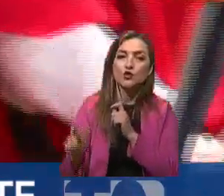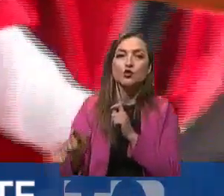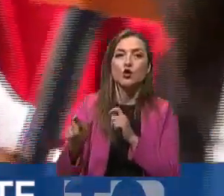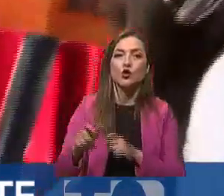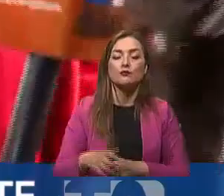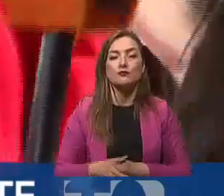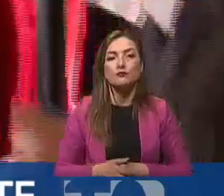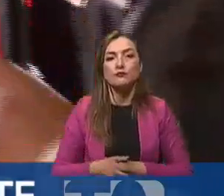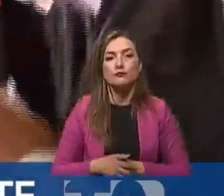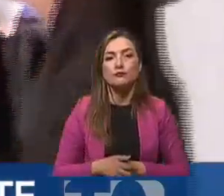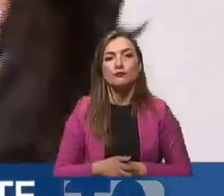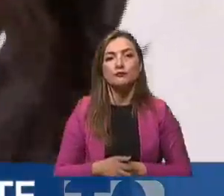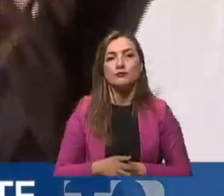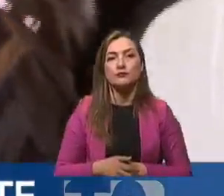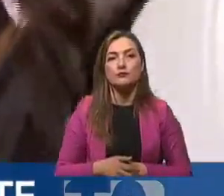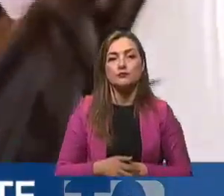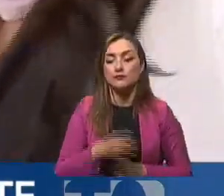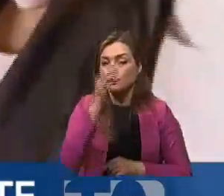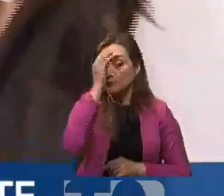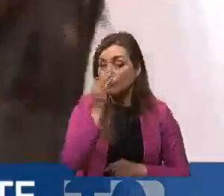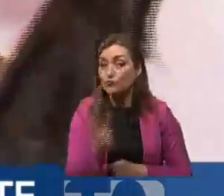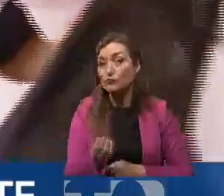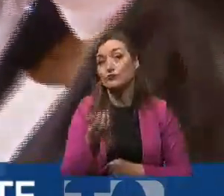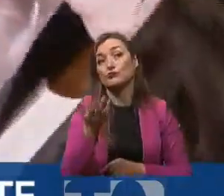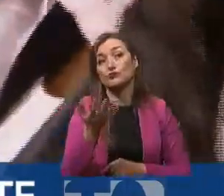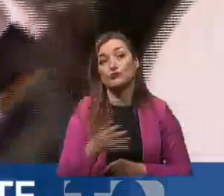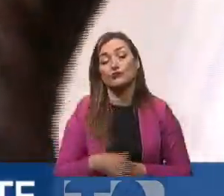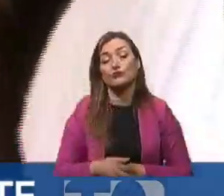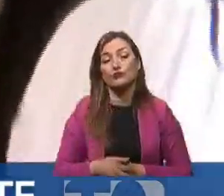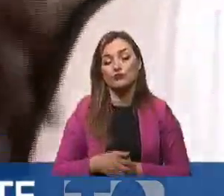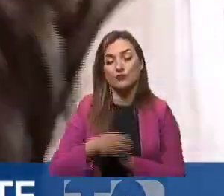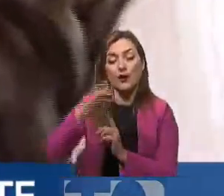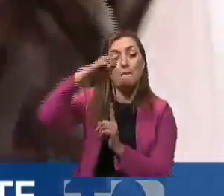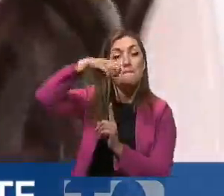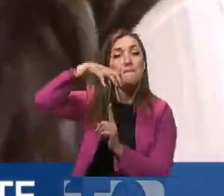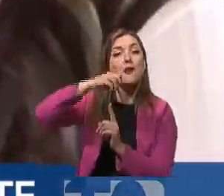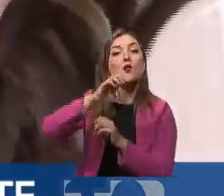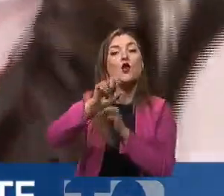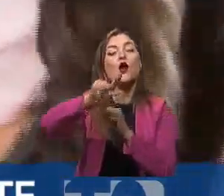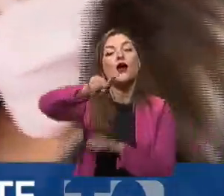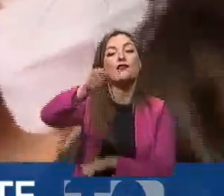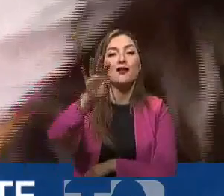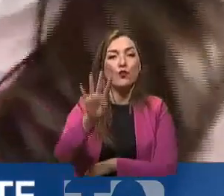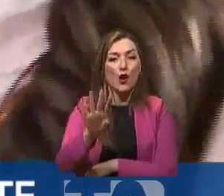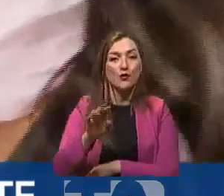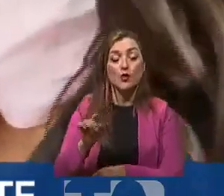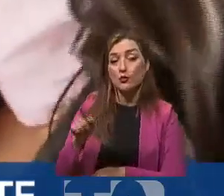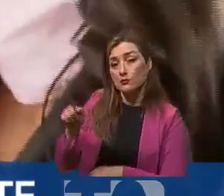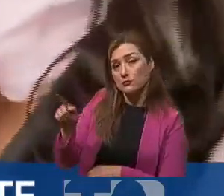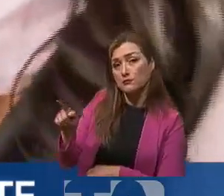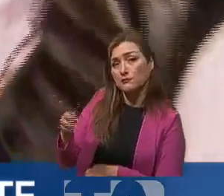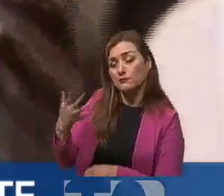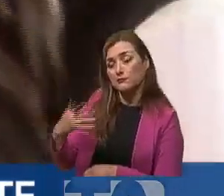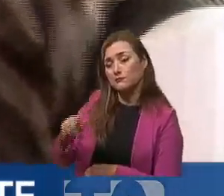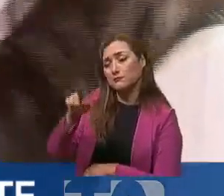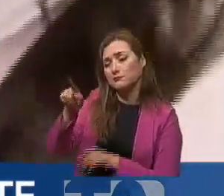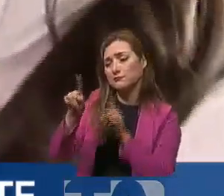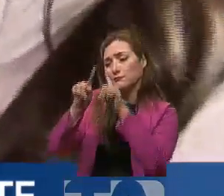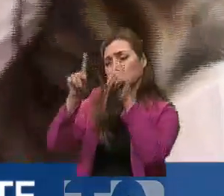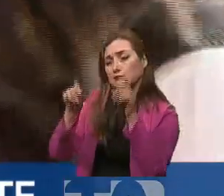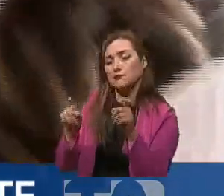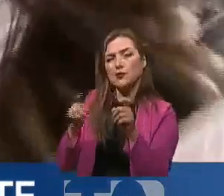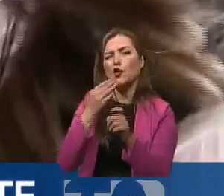es beneficiario. Conocemos. Muy buenos días, vecino. Buenos Estamos días. En vivo para Teleamazonas. Coméntenos a ustedes, bueno, ¿cómo primero